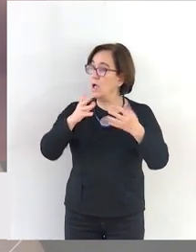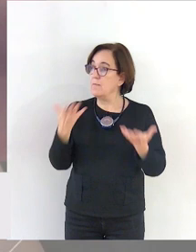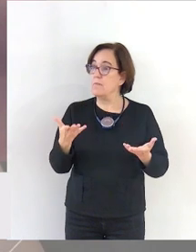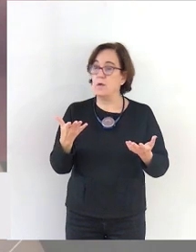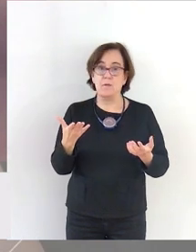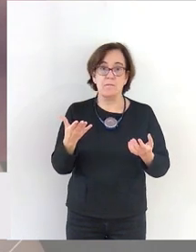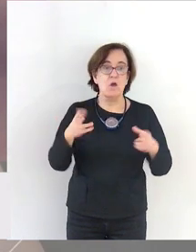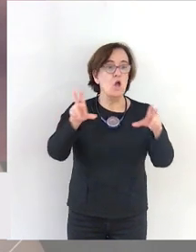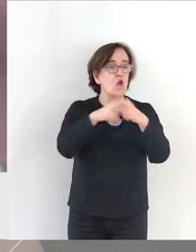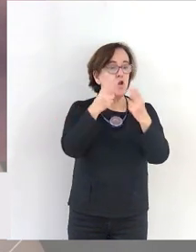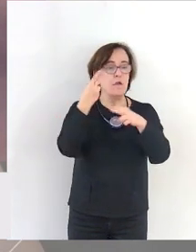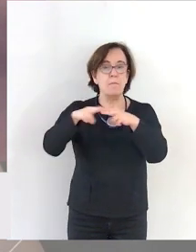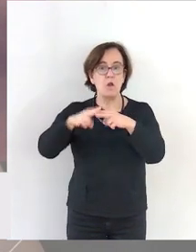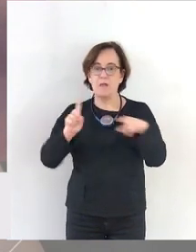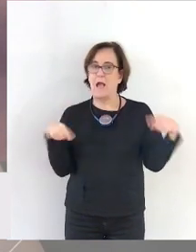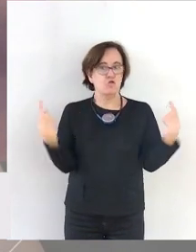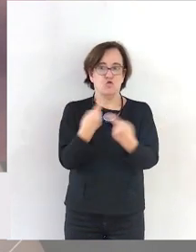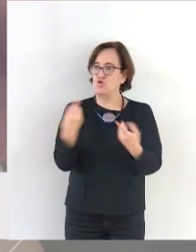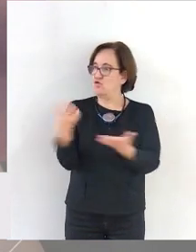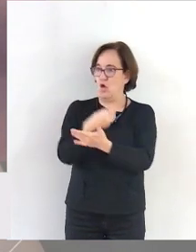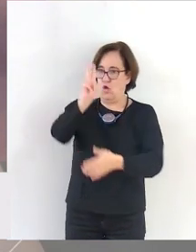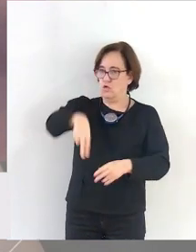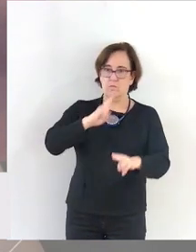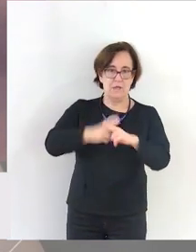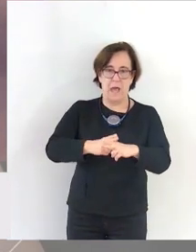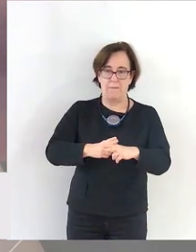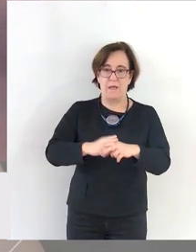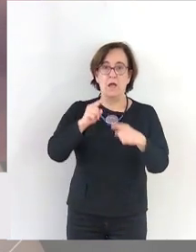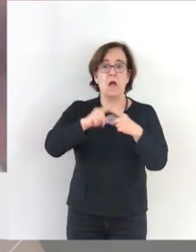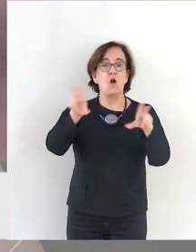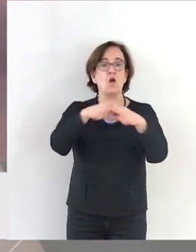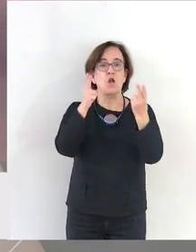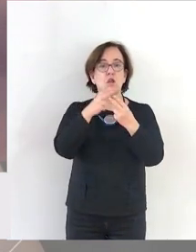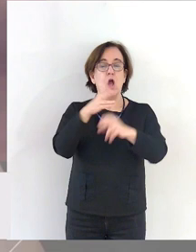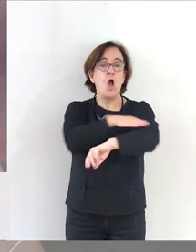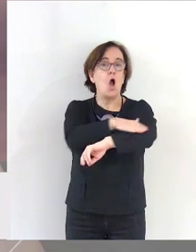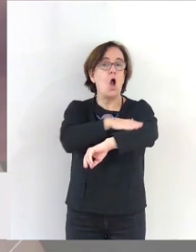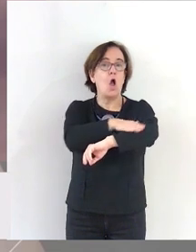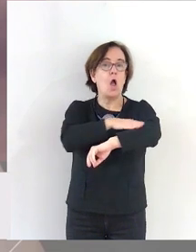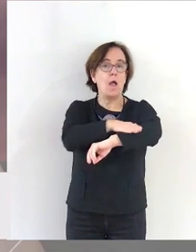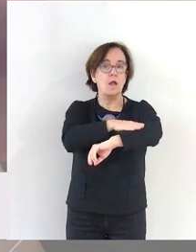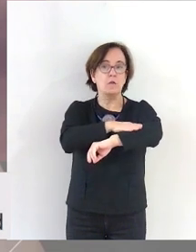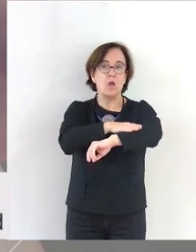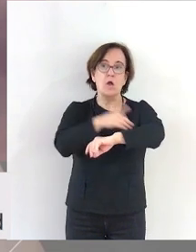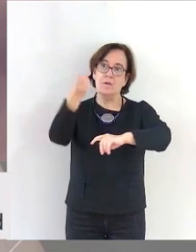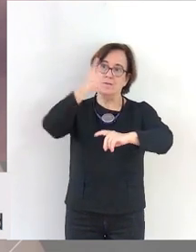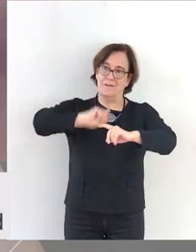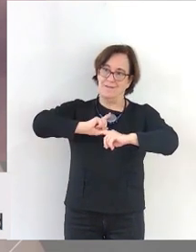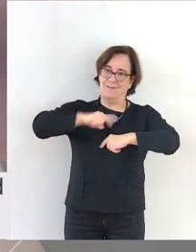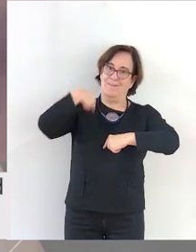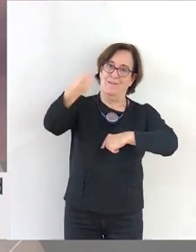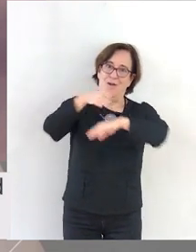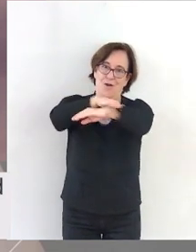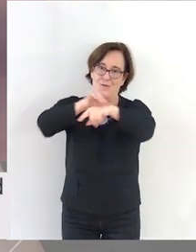vamos a ver sociedad política Somos todos la otra cosa es que sean sociedad gobernante y sociedad gobernada pero la